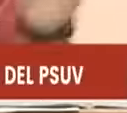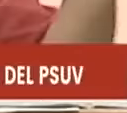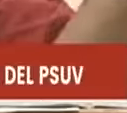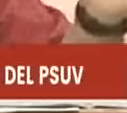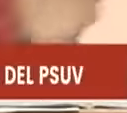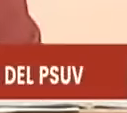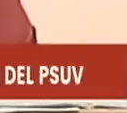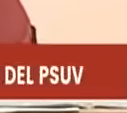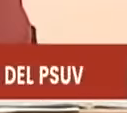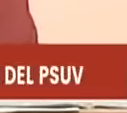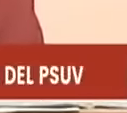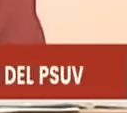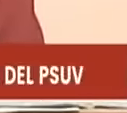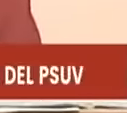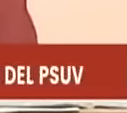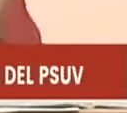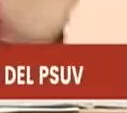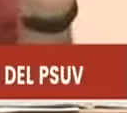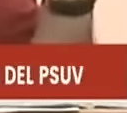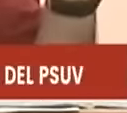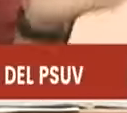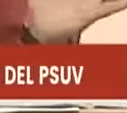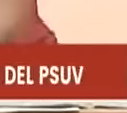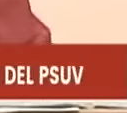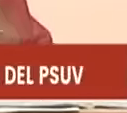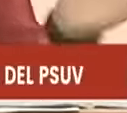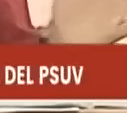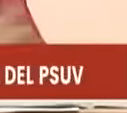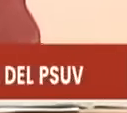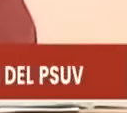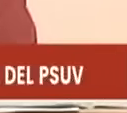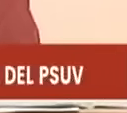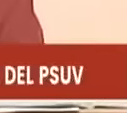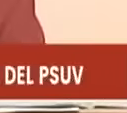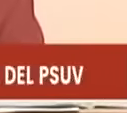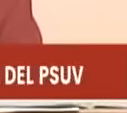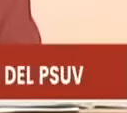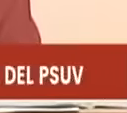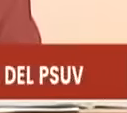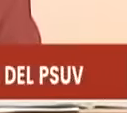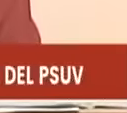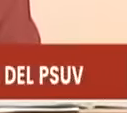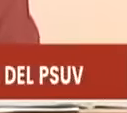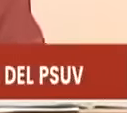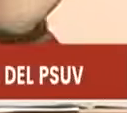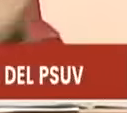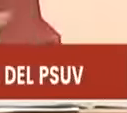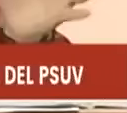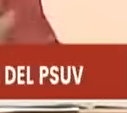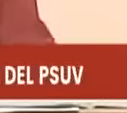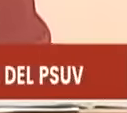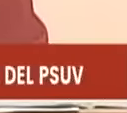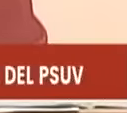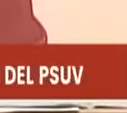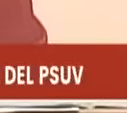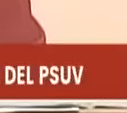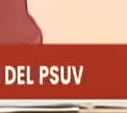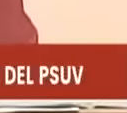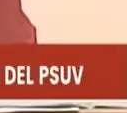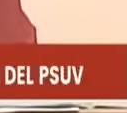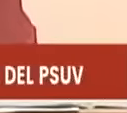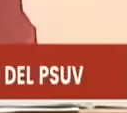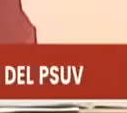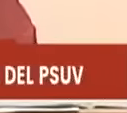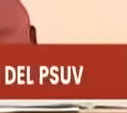Por un lado la alegría y por el otro lado yo no sé qué pasó porque no vi nada. Yo no vi nada, es la nada.